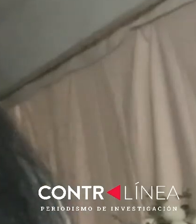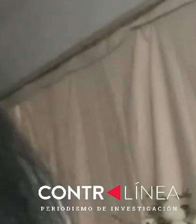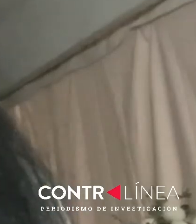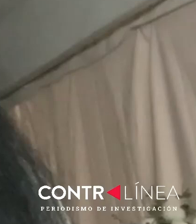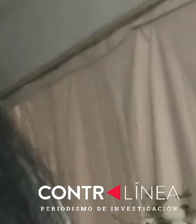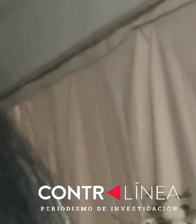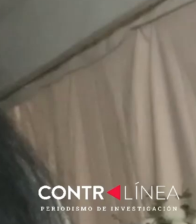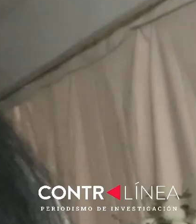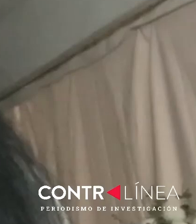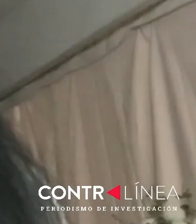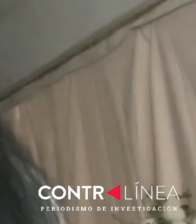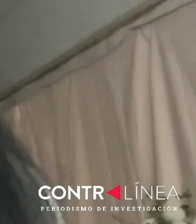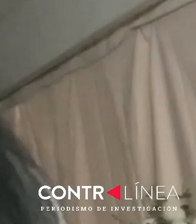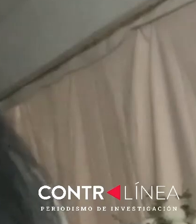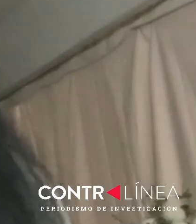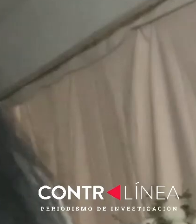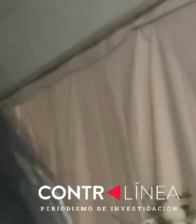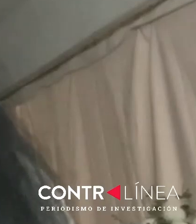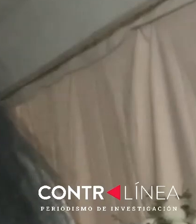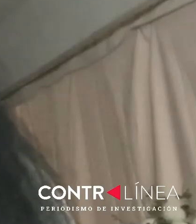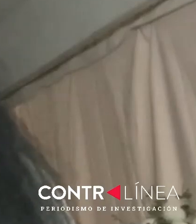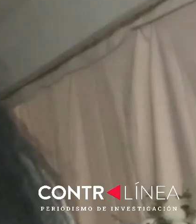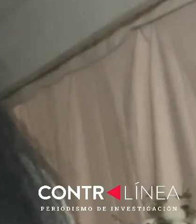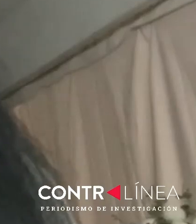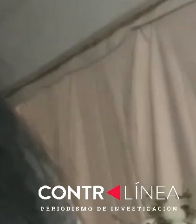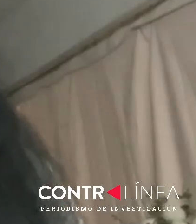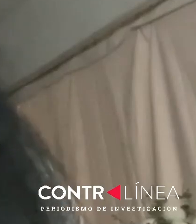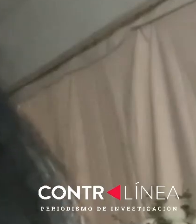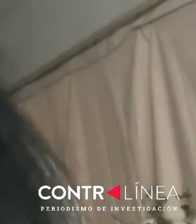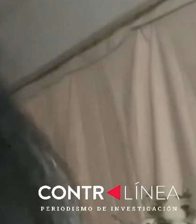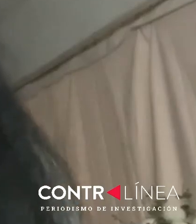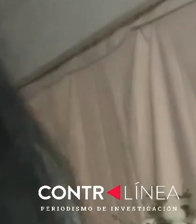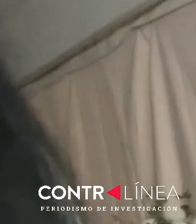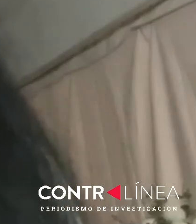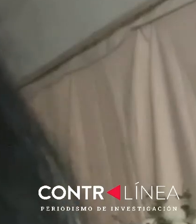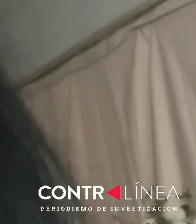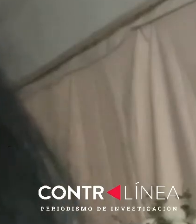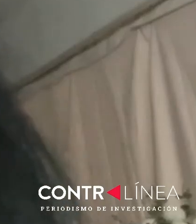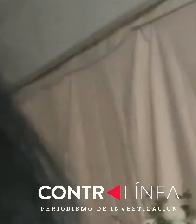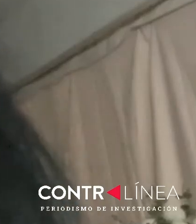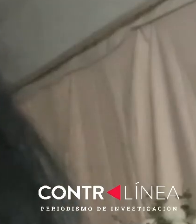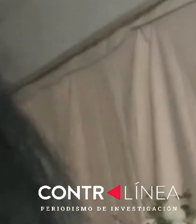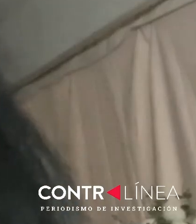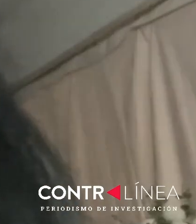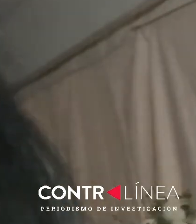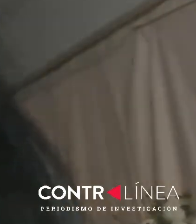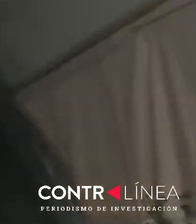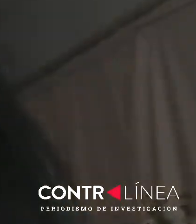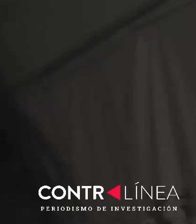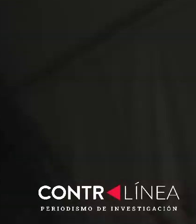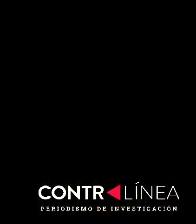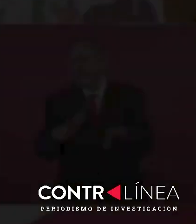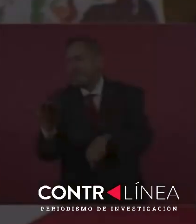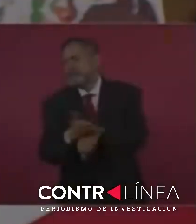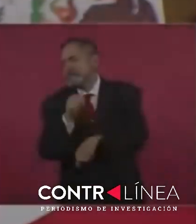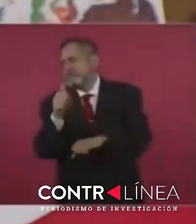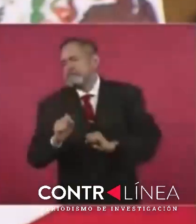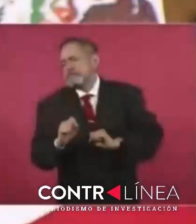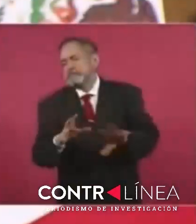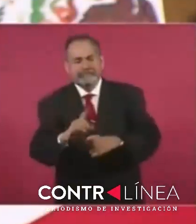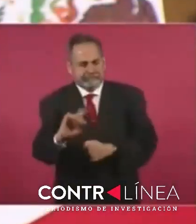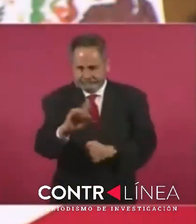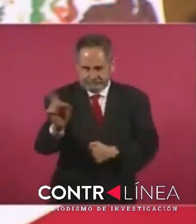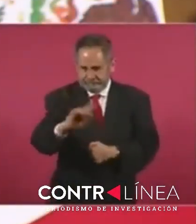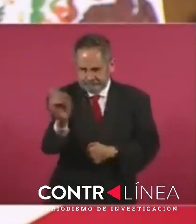a ver cómo pasó este momento específico el día de ayer en este sexto informe de gobierno. Y